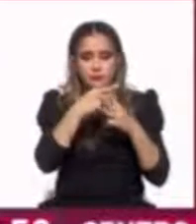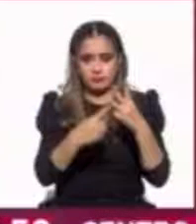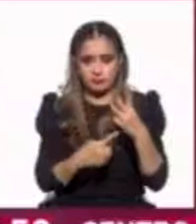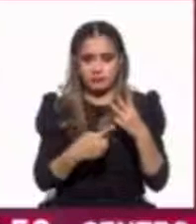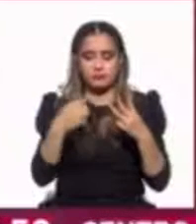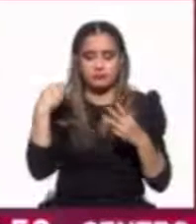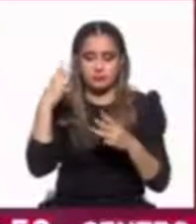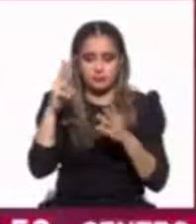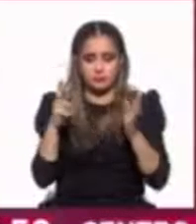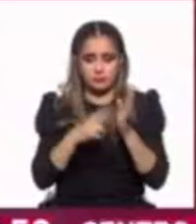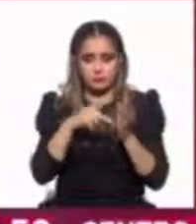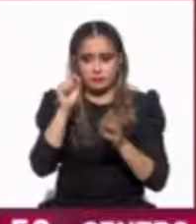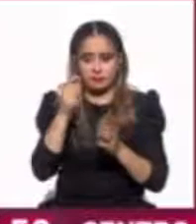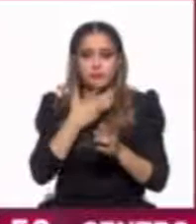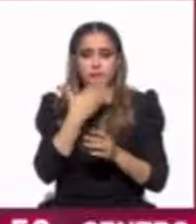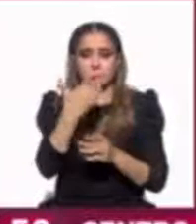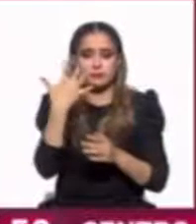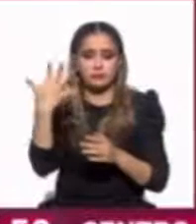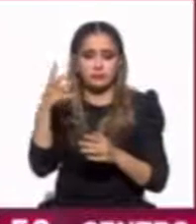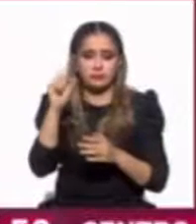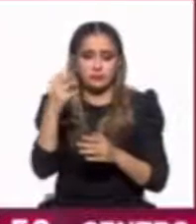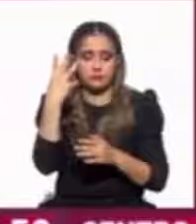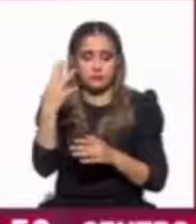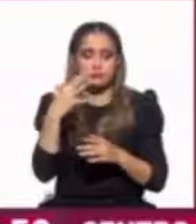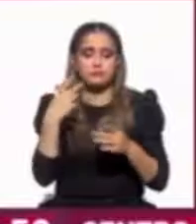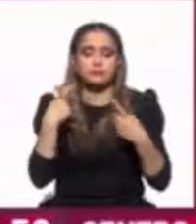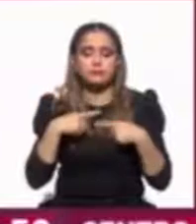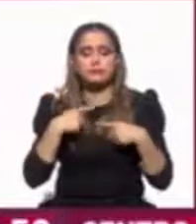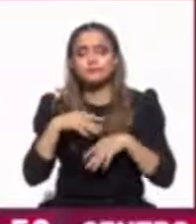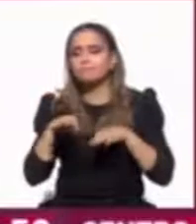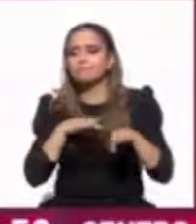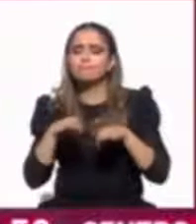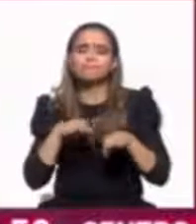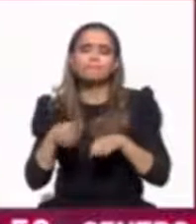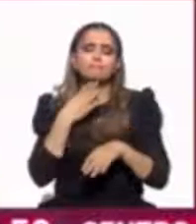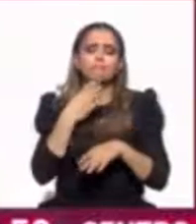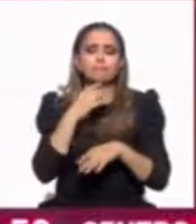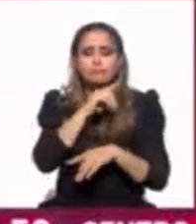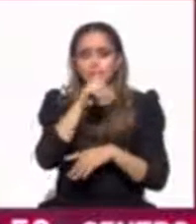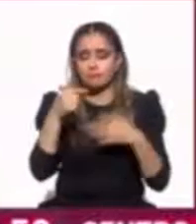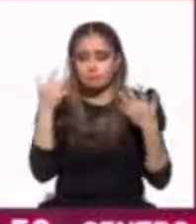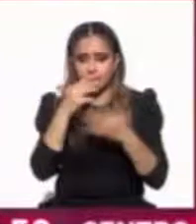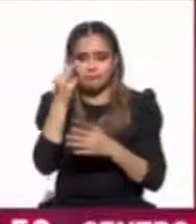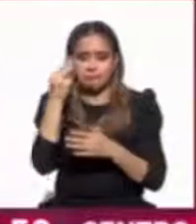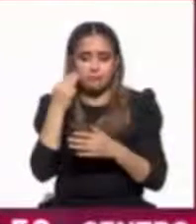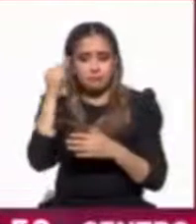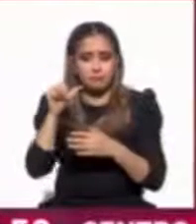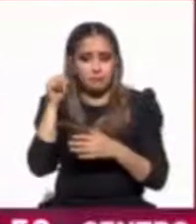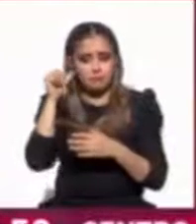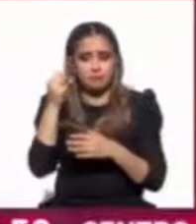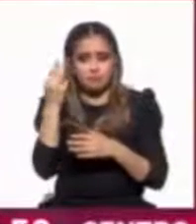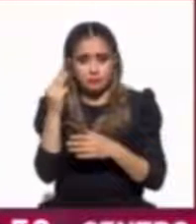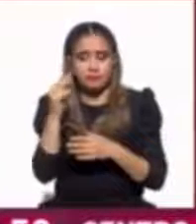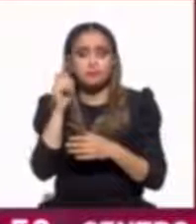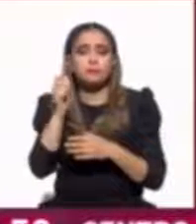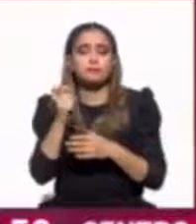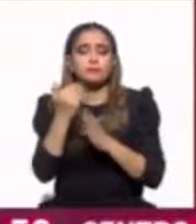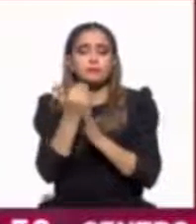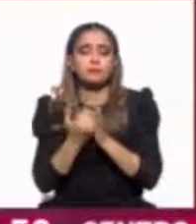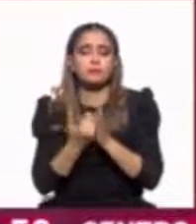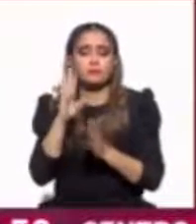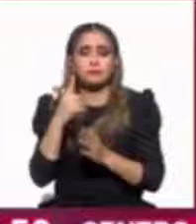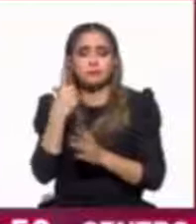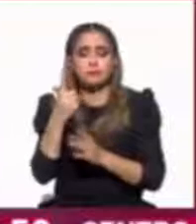de este año, era 55.4, y baja a 51 millones de personas. Estamos hablando